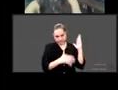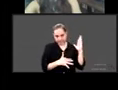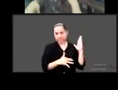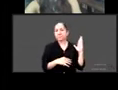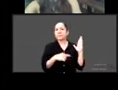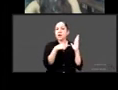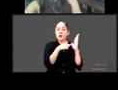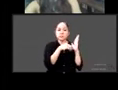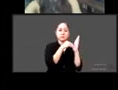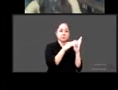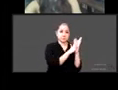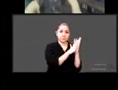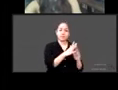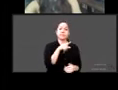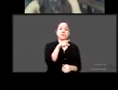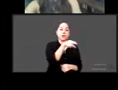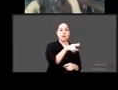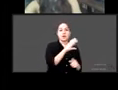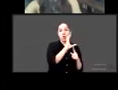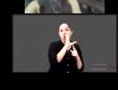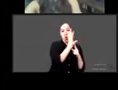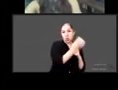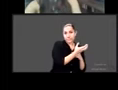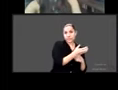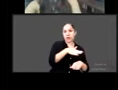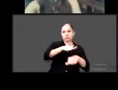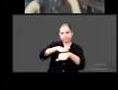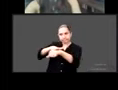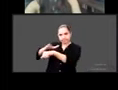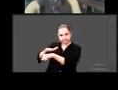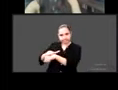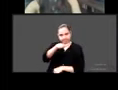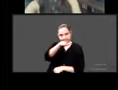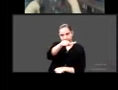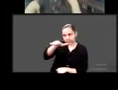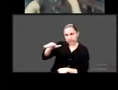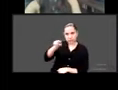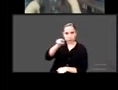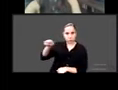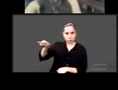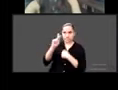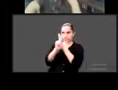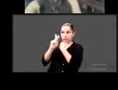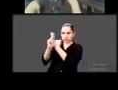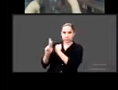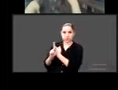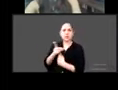para el comité decirle a los estados, decirle a los países que prohíban castigo